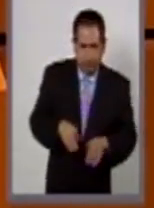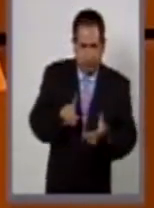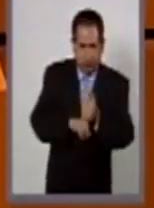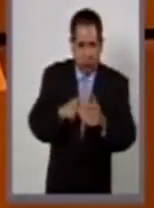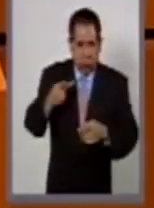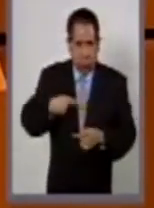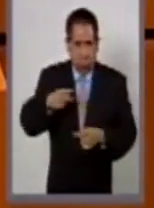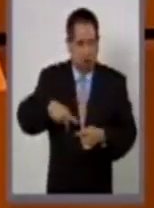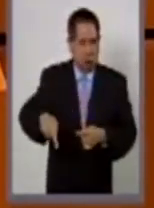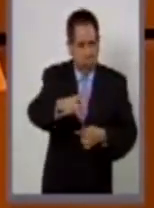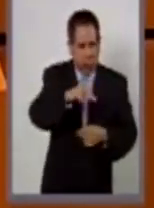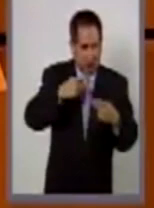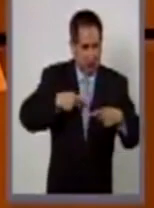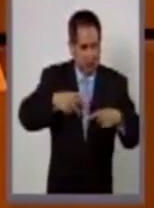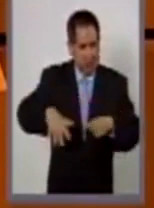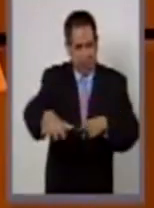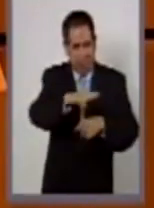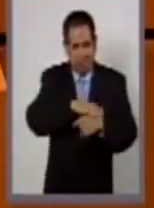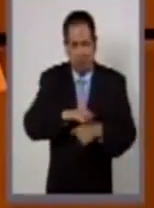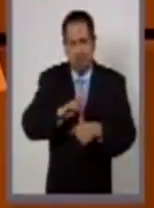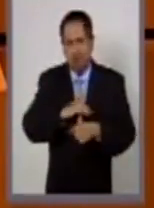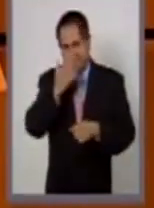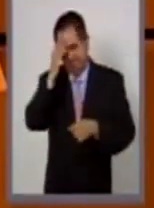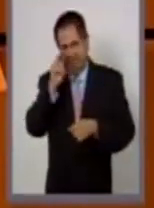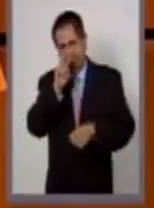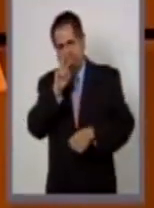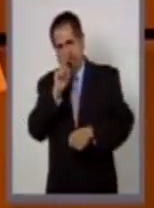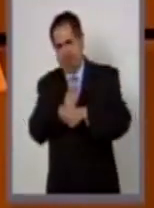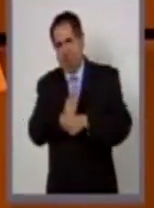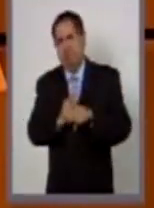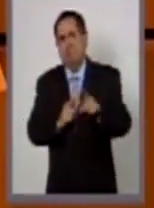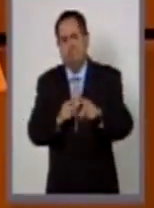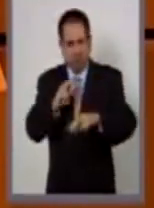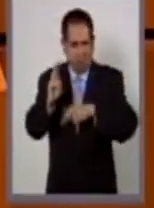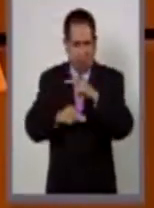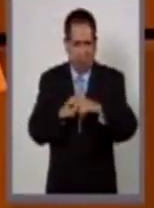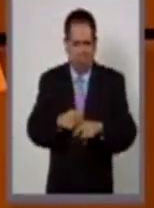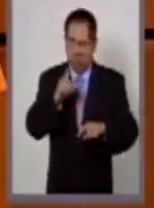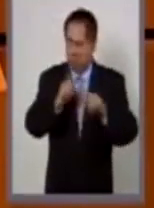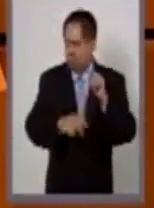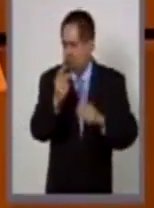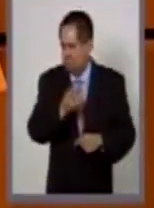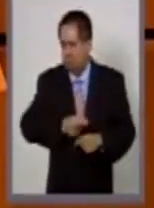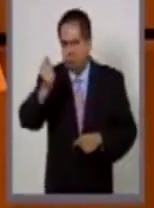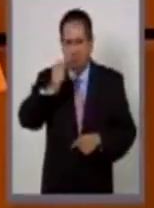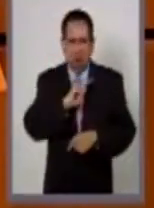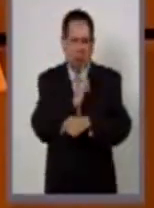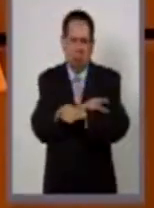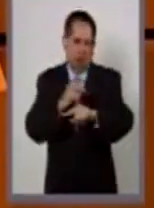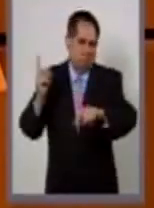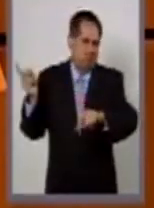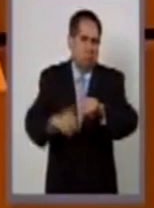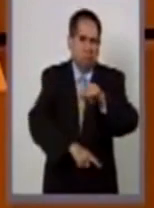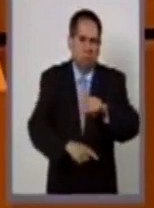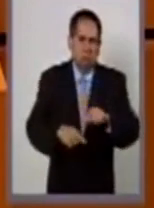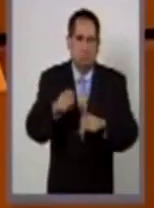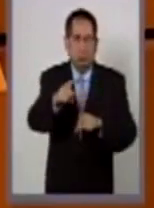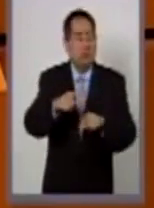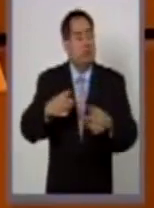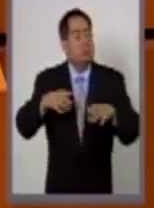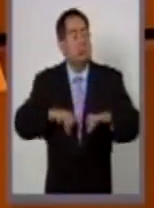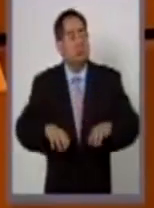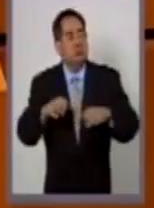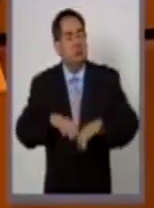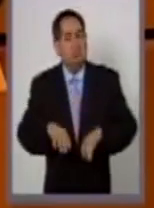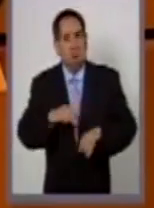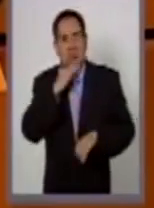pueblo, los ciudadanos, lo reconocen y los van a expulsar del poder que usufructan